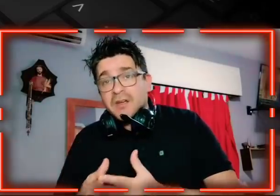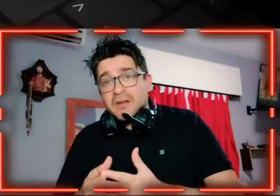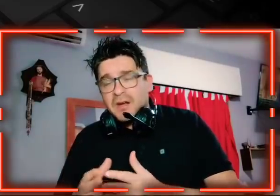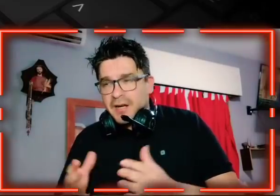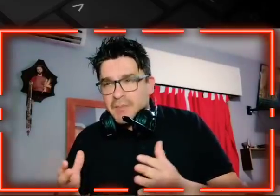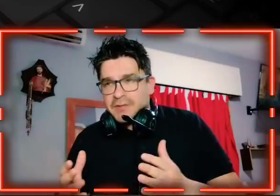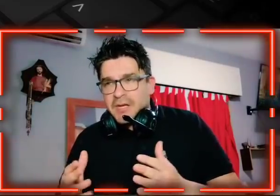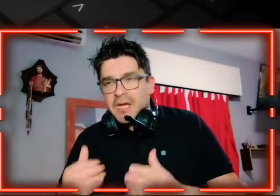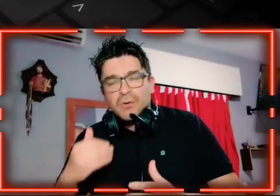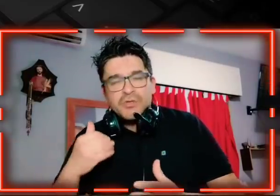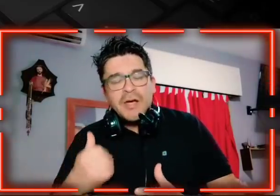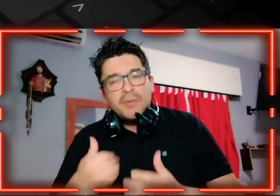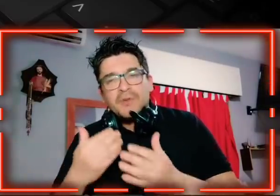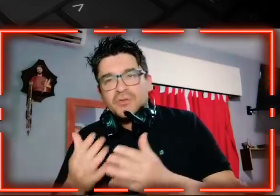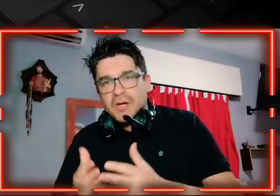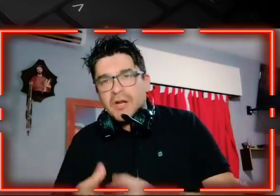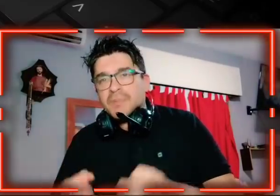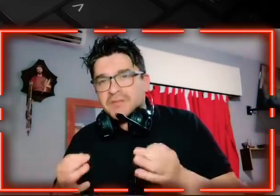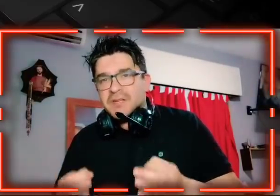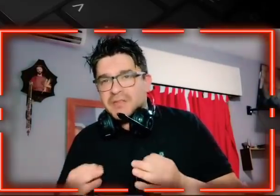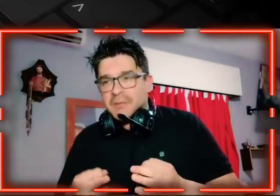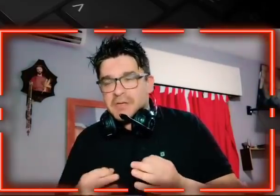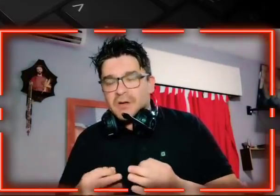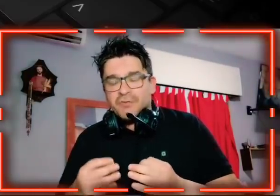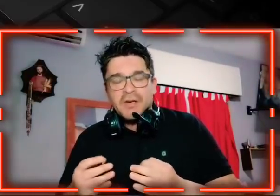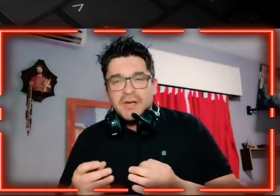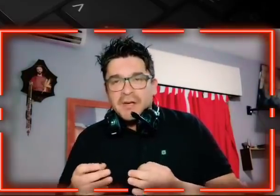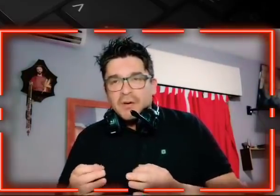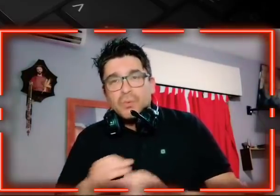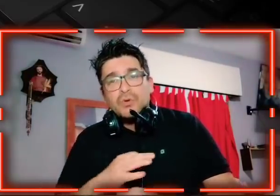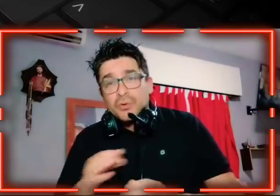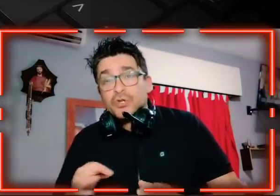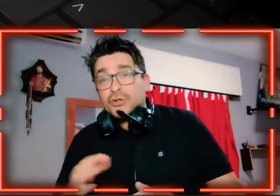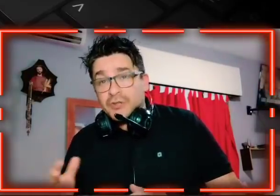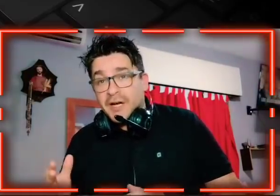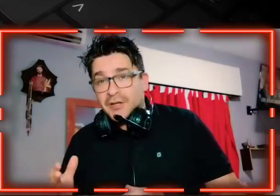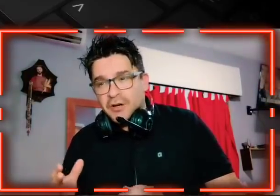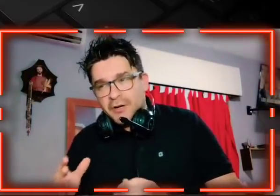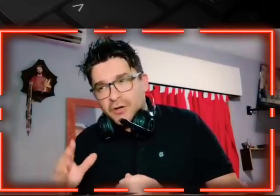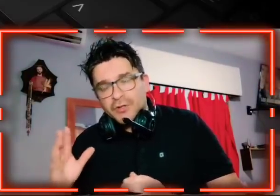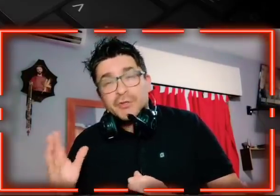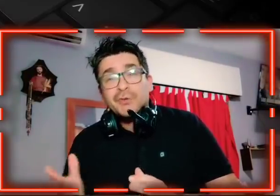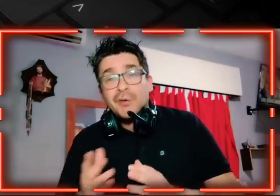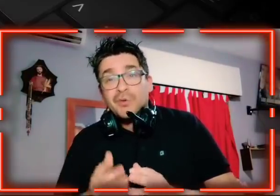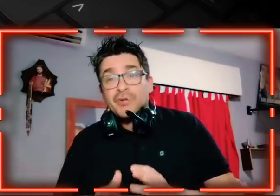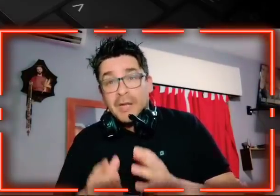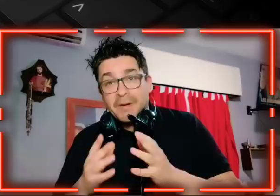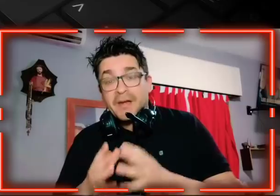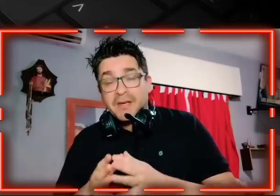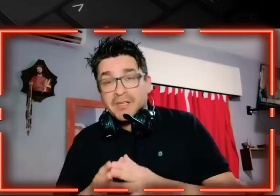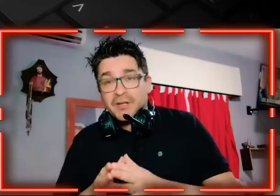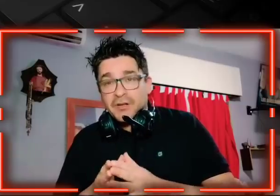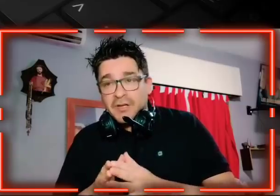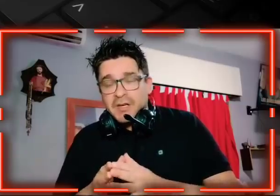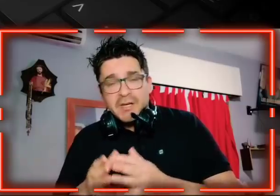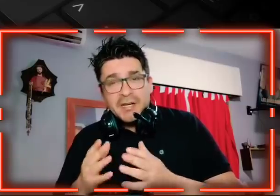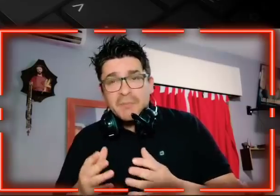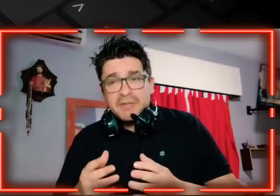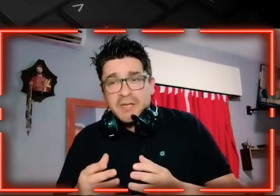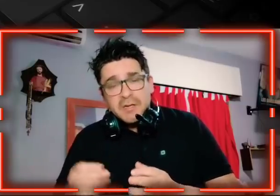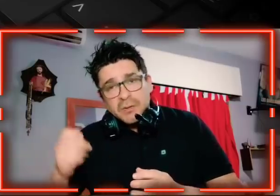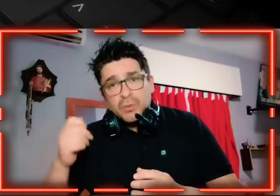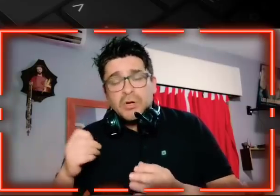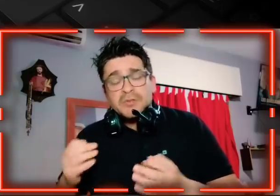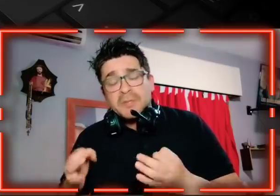Y ayer, realmente, escuchar a López Obrador, al presidente de México, fue un orgullo total, ¿no? Recorrió todo el mundo las palabras que dijo,